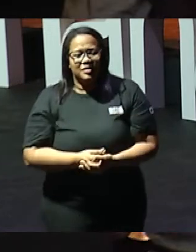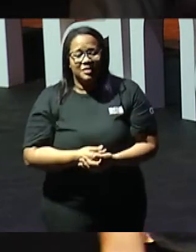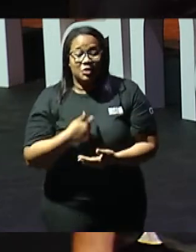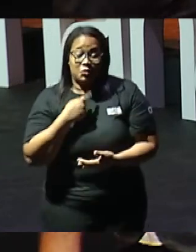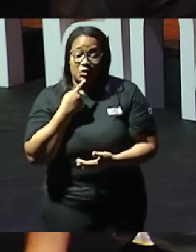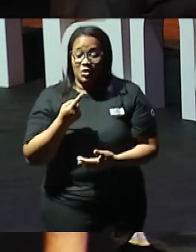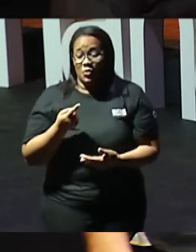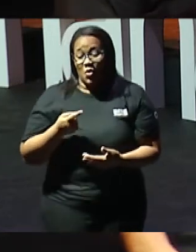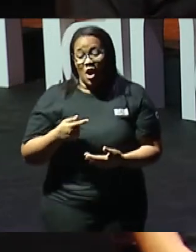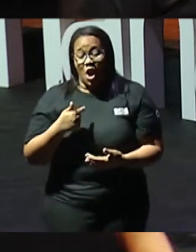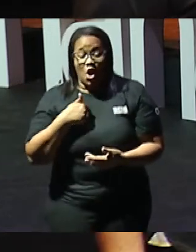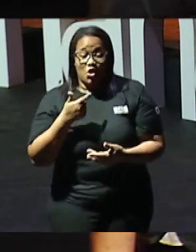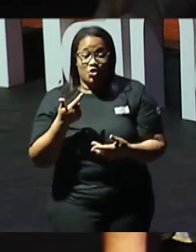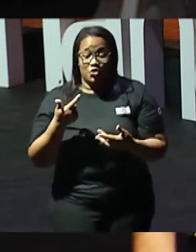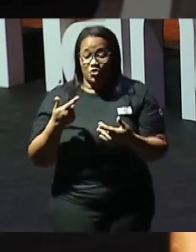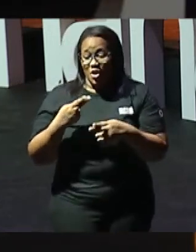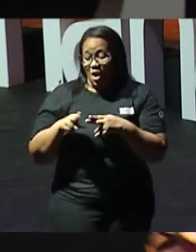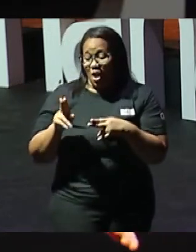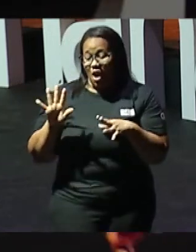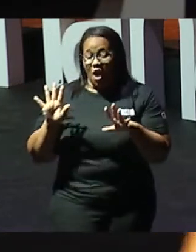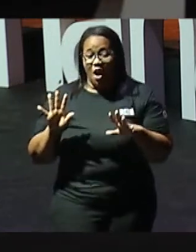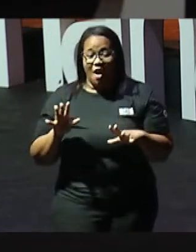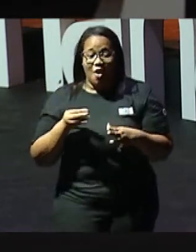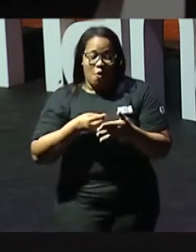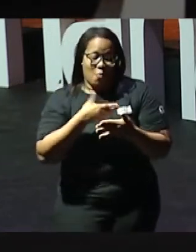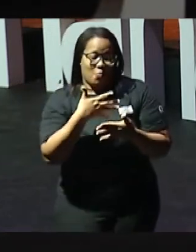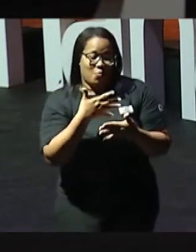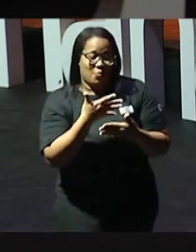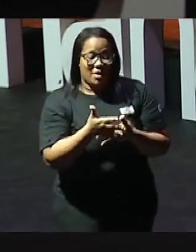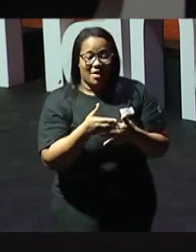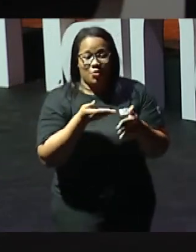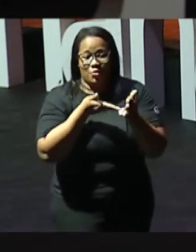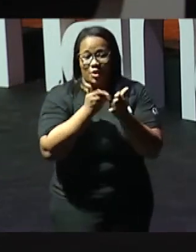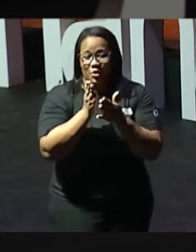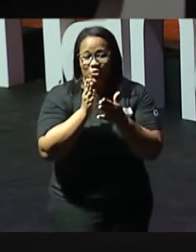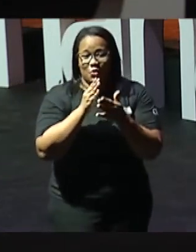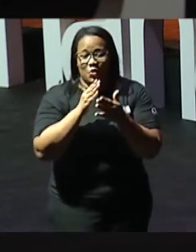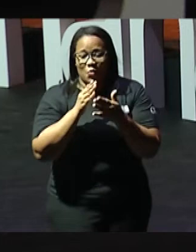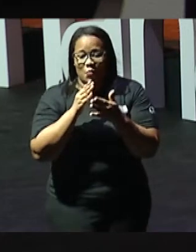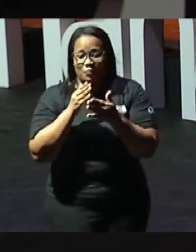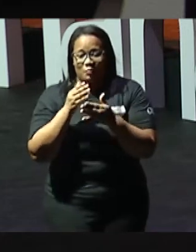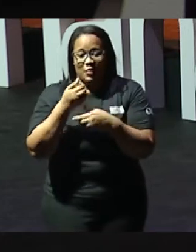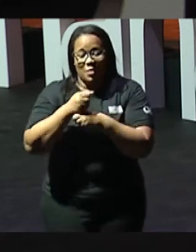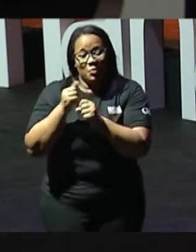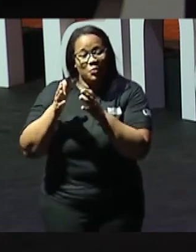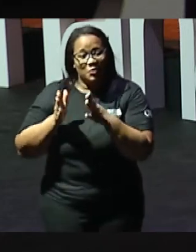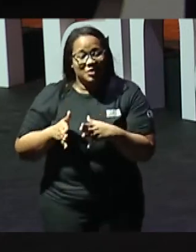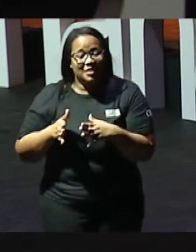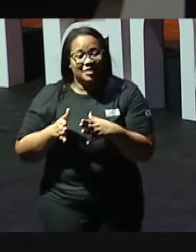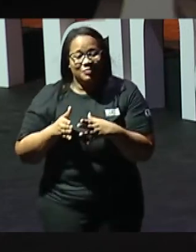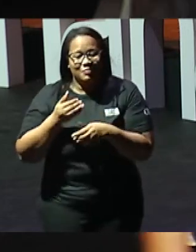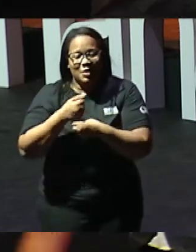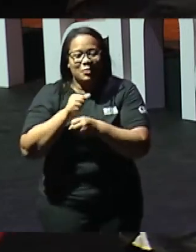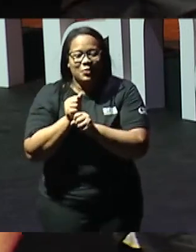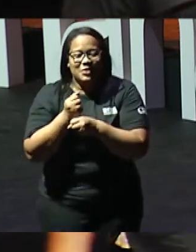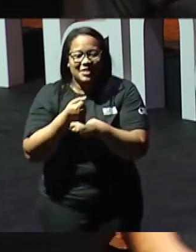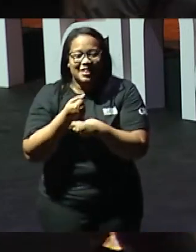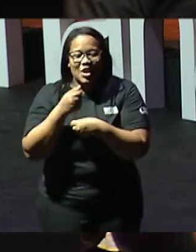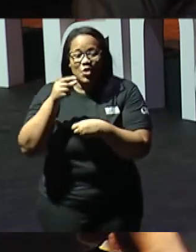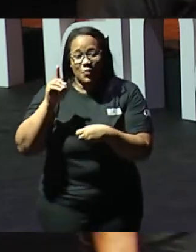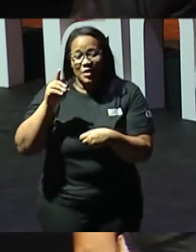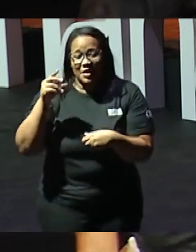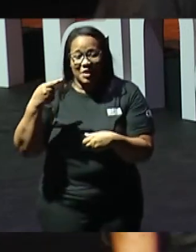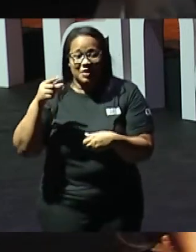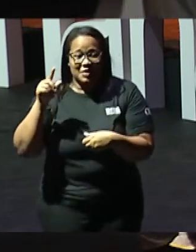acabo de comprar los derechos del mercado total en papá yo tengo así que si lo tengo ahí lo está haciendo con gilberto murillo